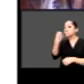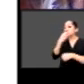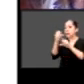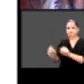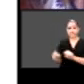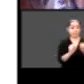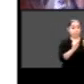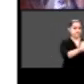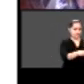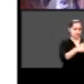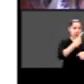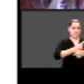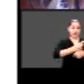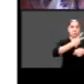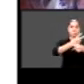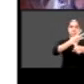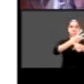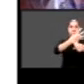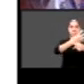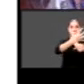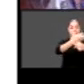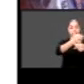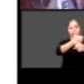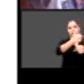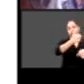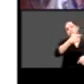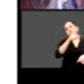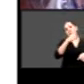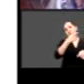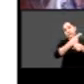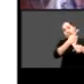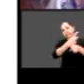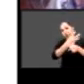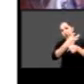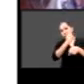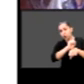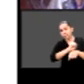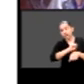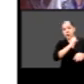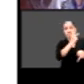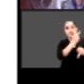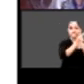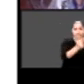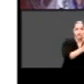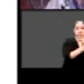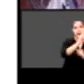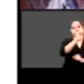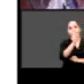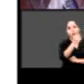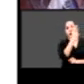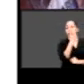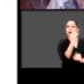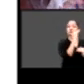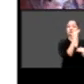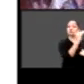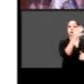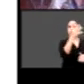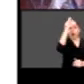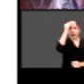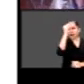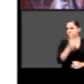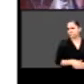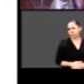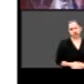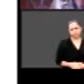tiempo que tenemos para aprender pero el aprendizaje no está confinado a un periodo específico es de toda la